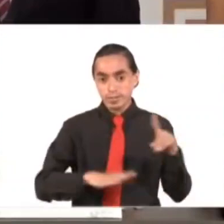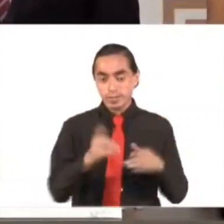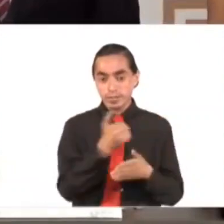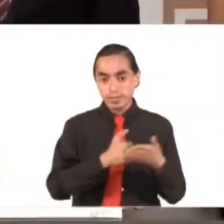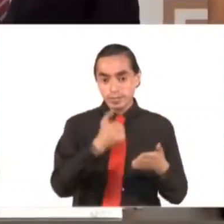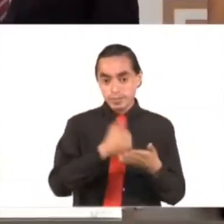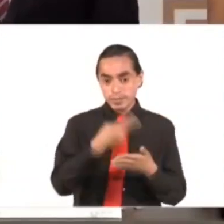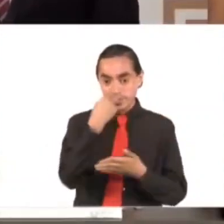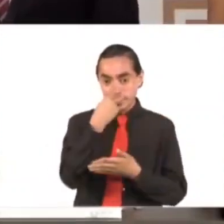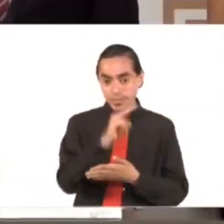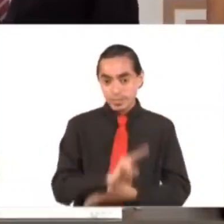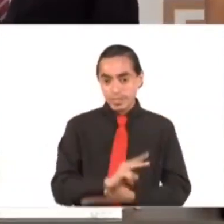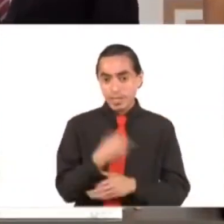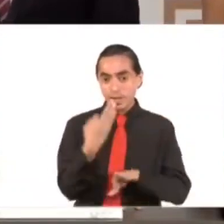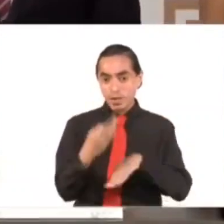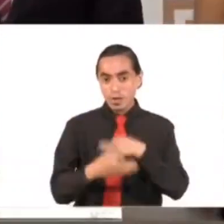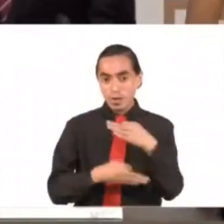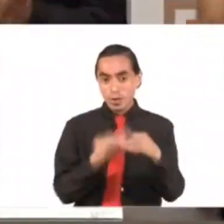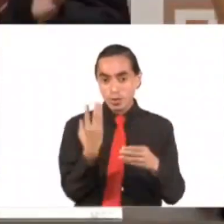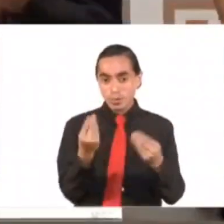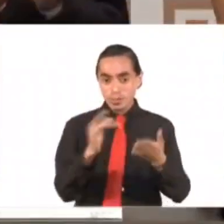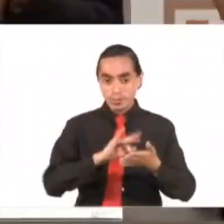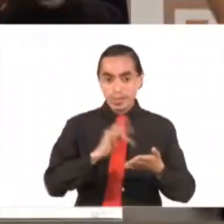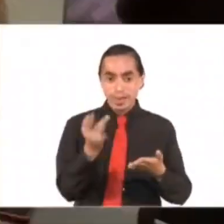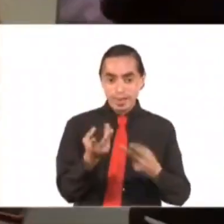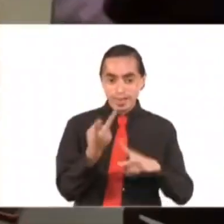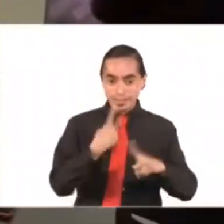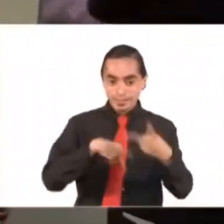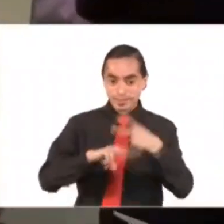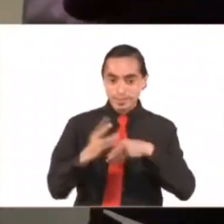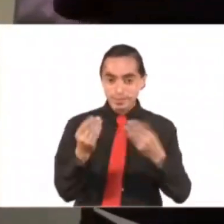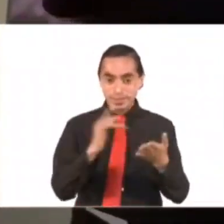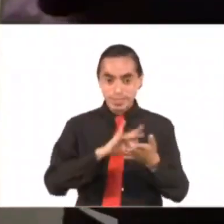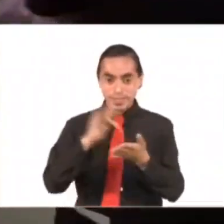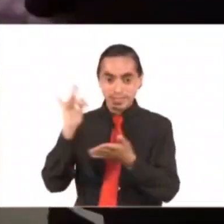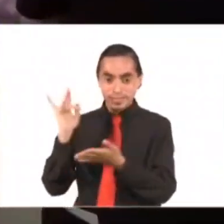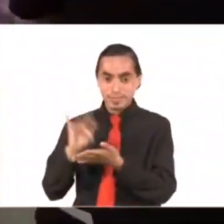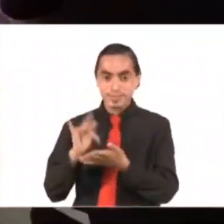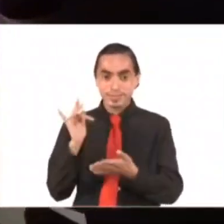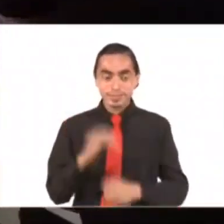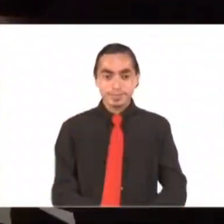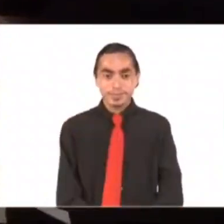todos su presencia y participación. Enhorabuena, muchas gracias.